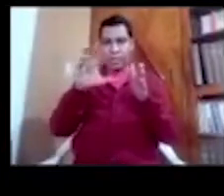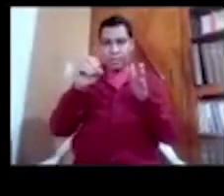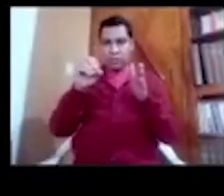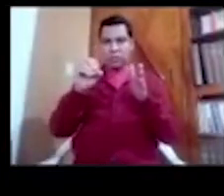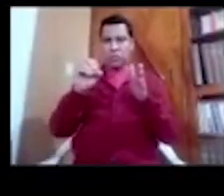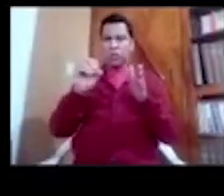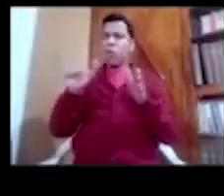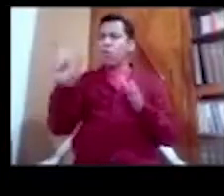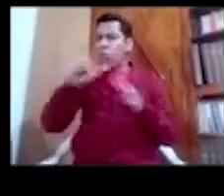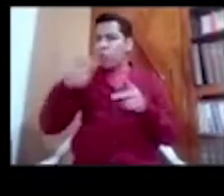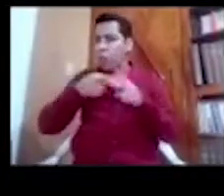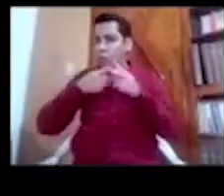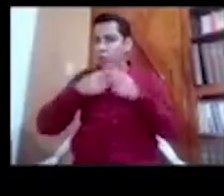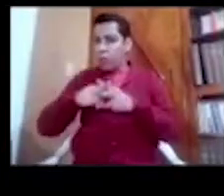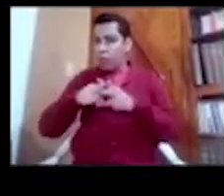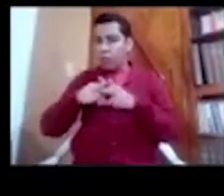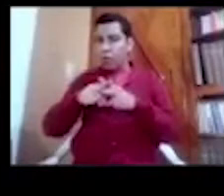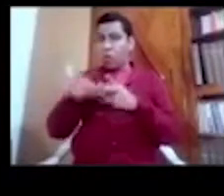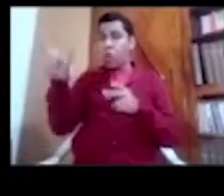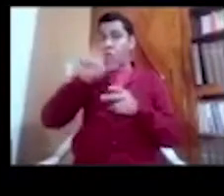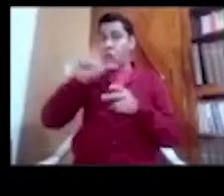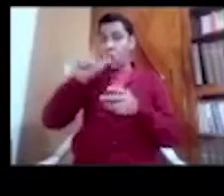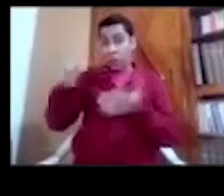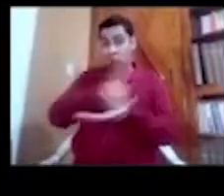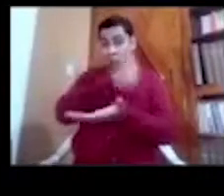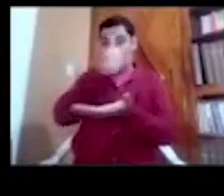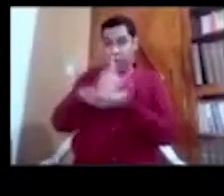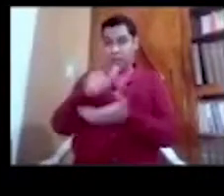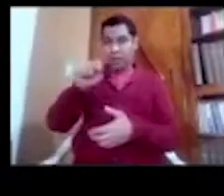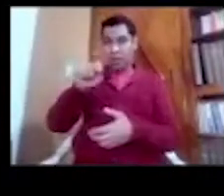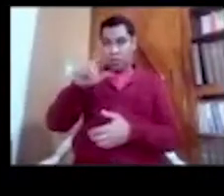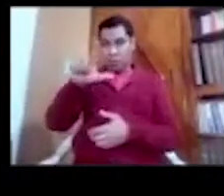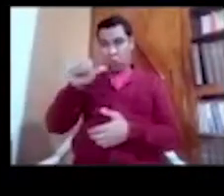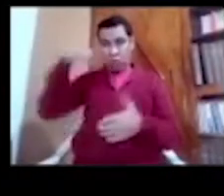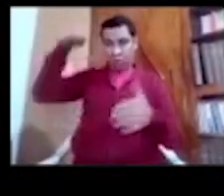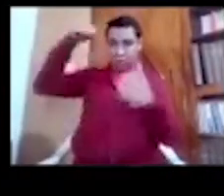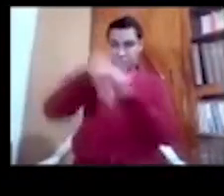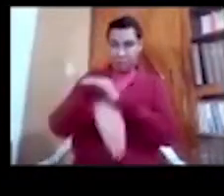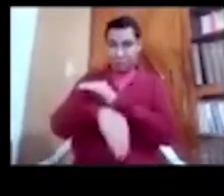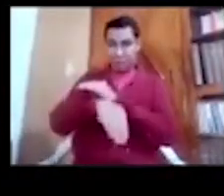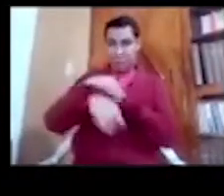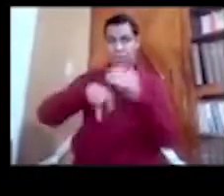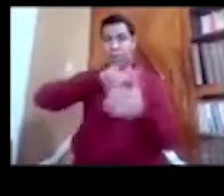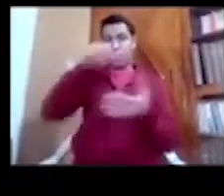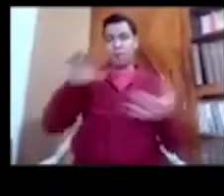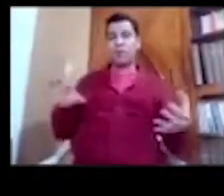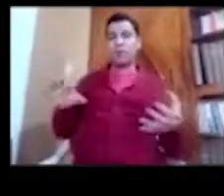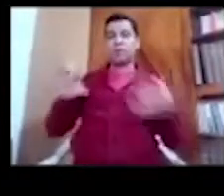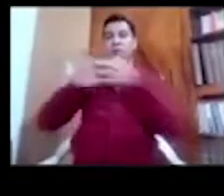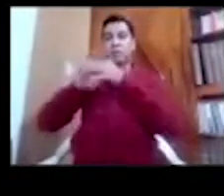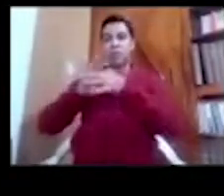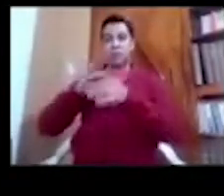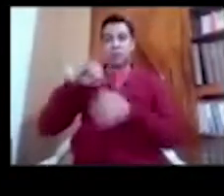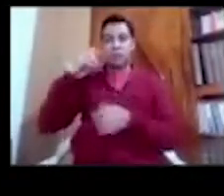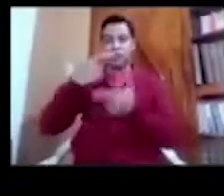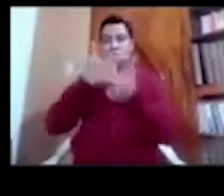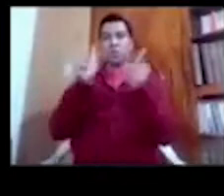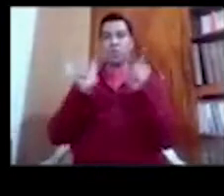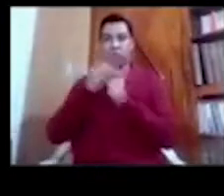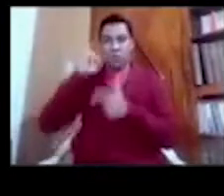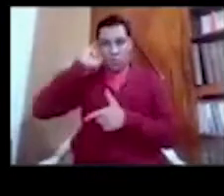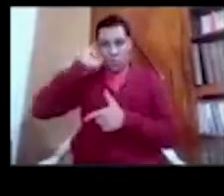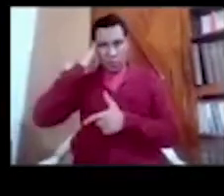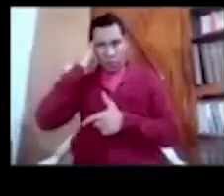caída de la ciudad de Tula hasta la alianza indígena hispana que da fin al